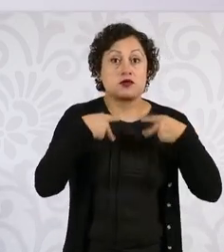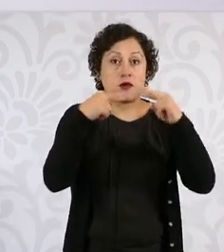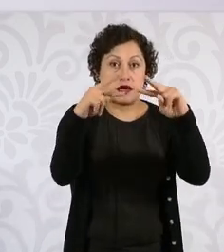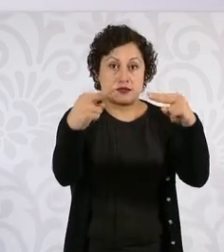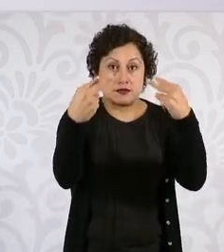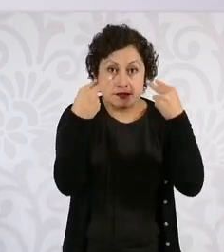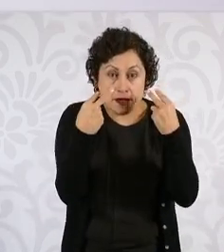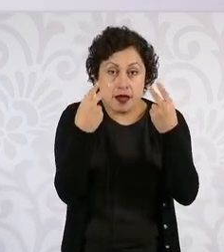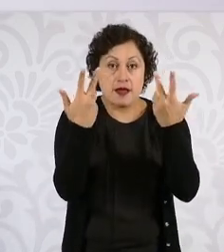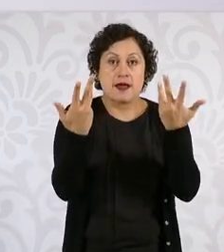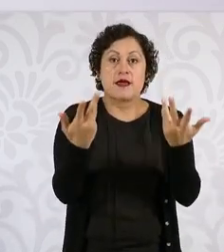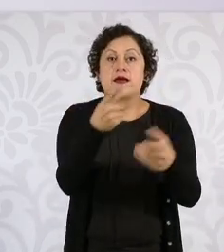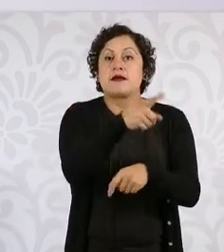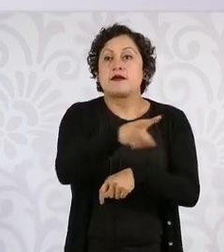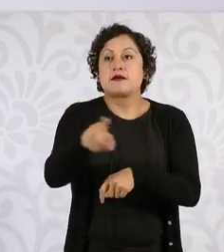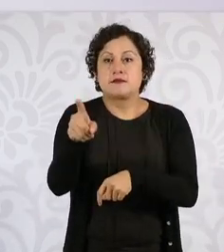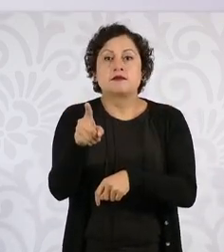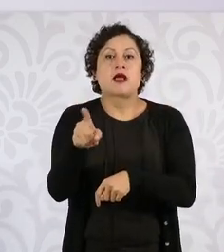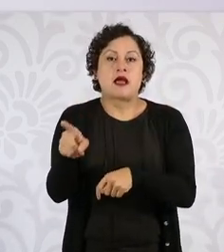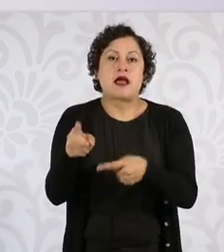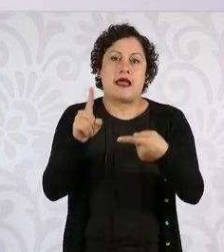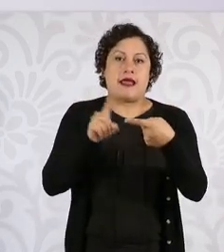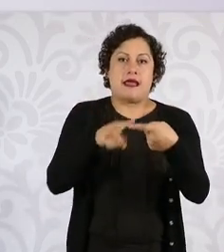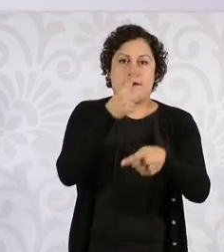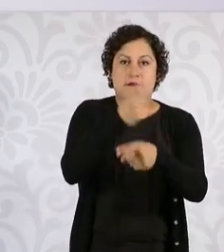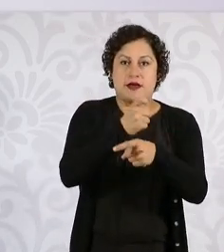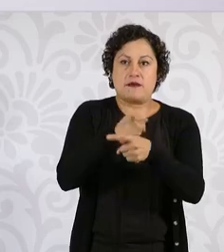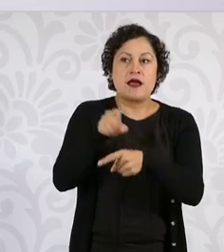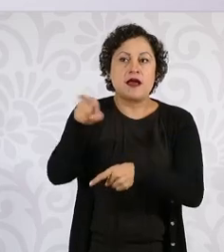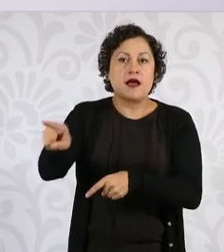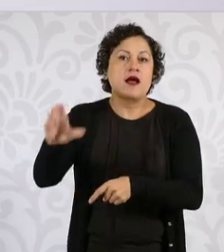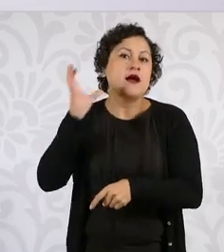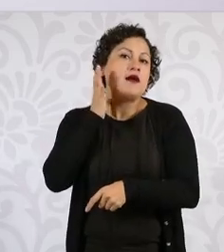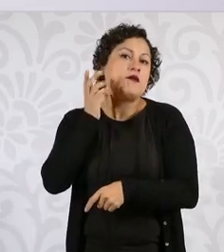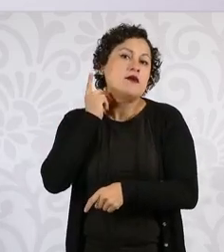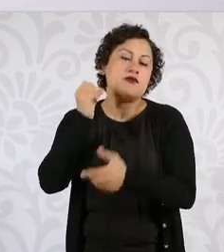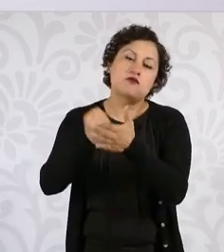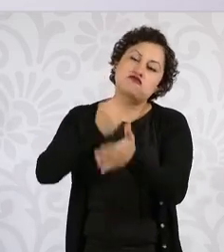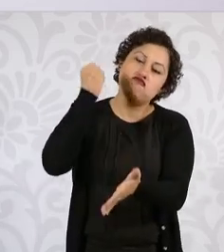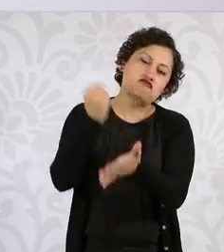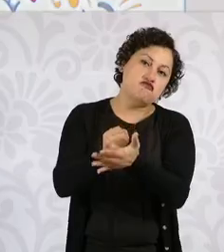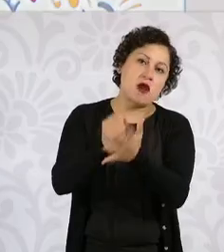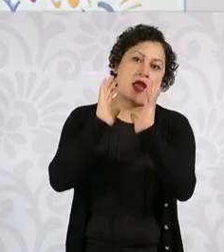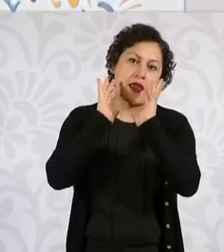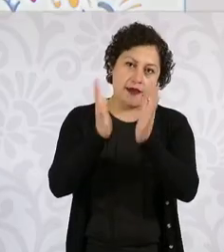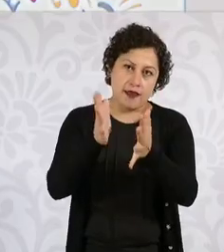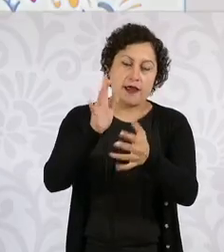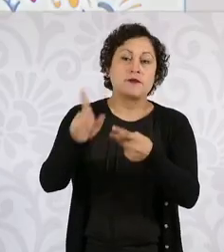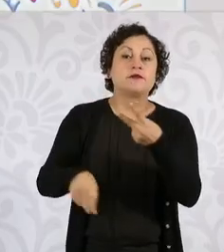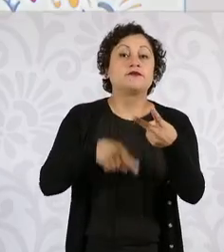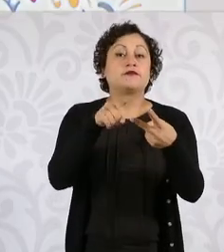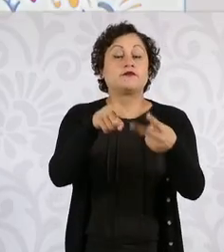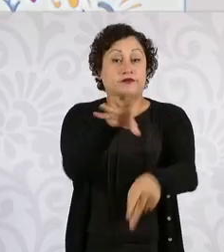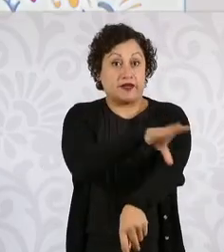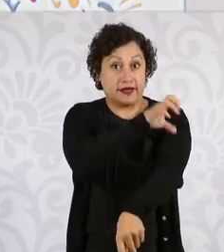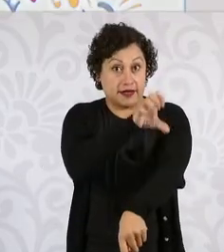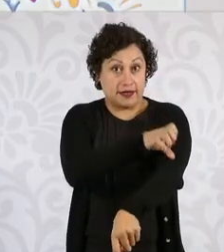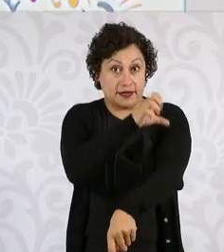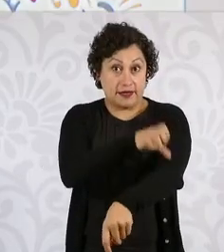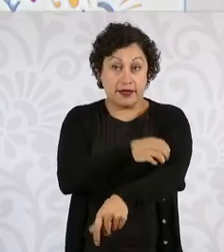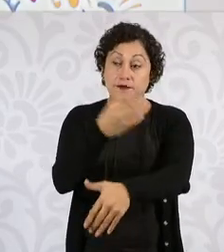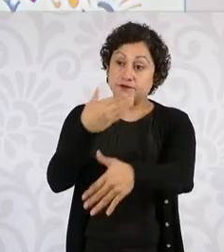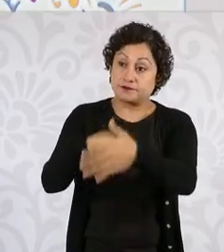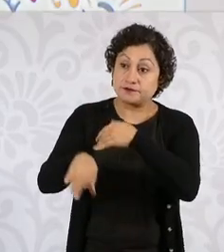la primera ya se aprobó en Cámara de Diputados, la de energía entra hoy o hoy se está aprobando en